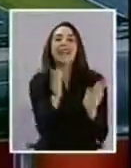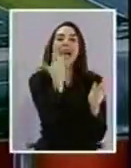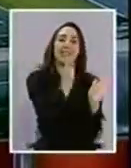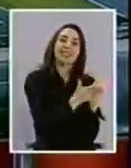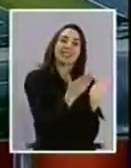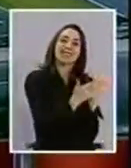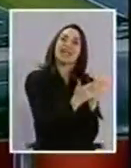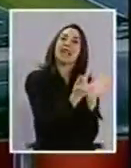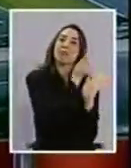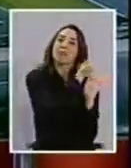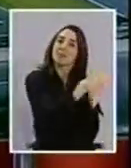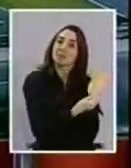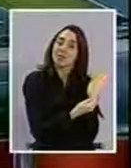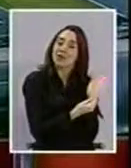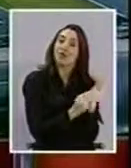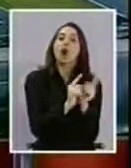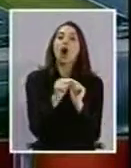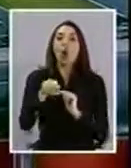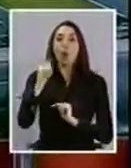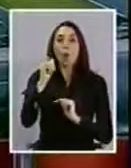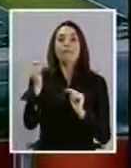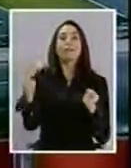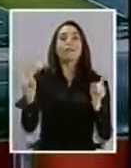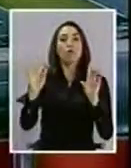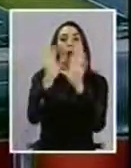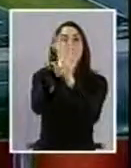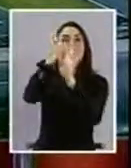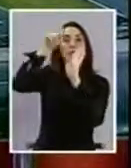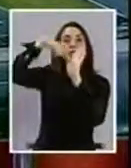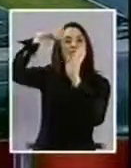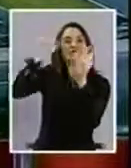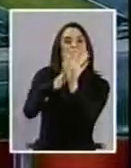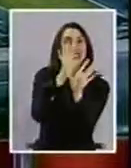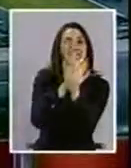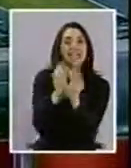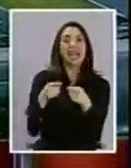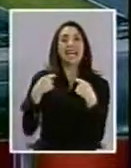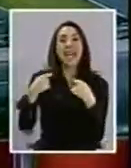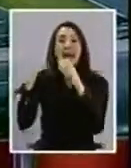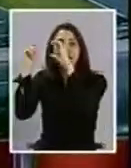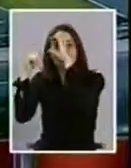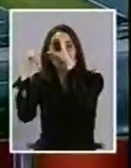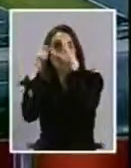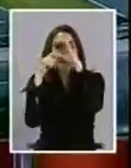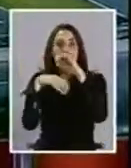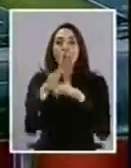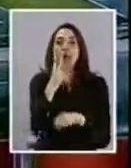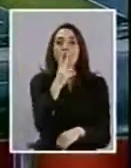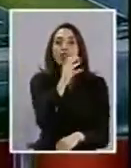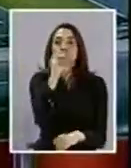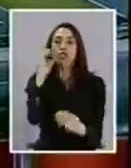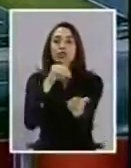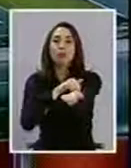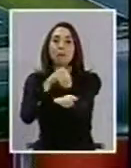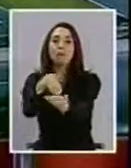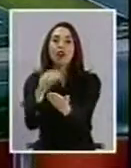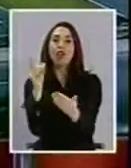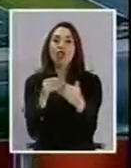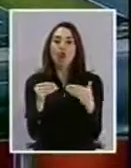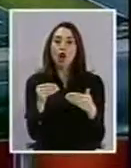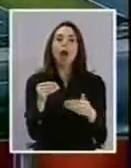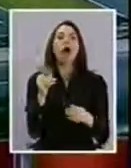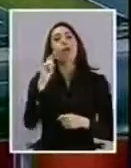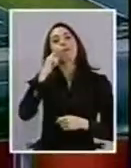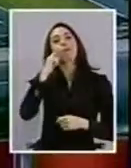cómic, que este día jueves vuelve a los cines con una producción que costó, escuche bien, más de 200 millones de dólares. El Hombre